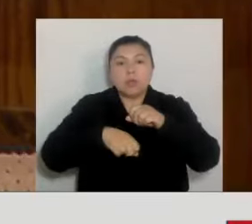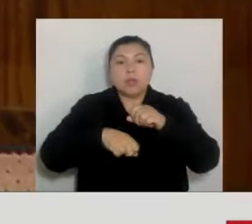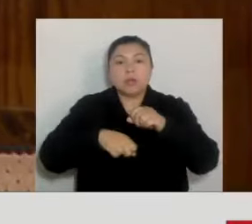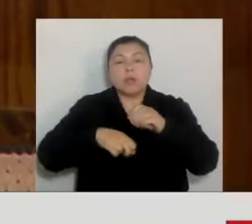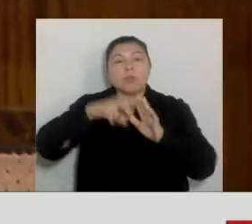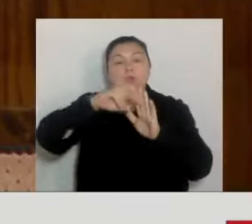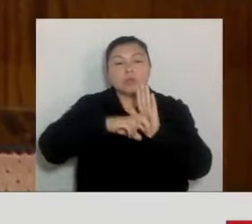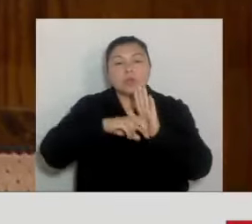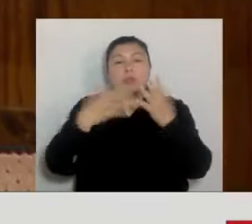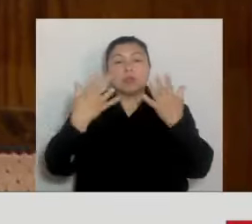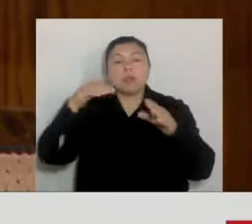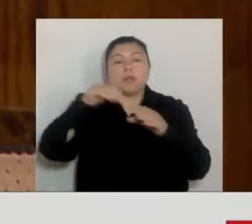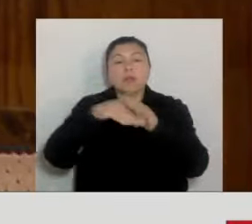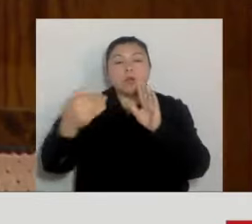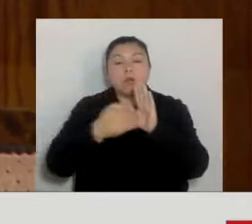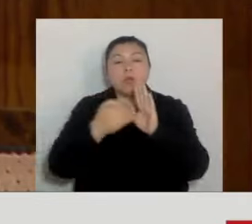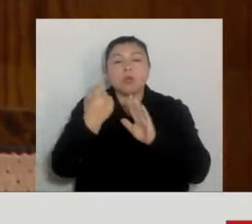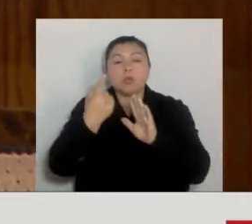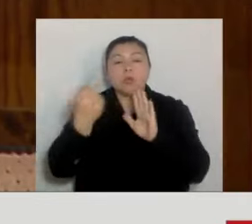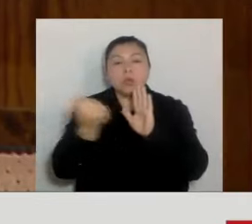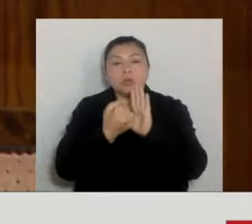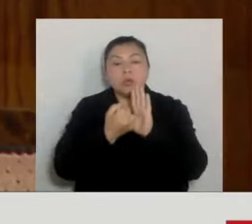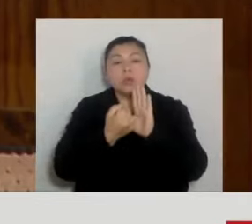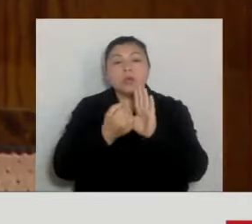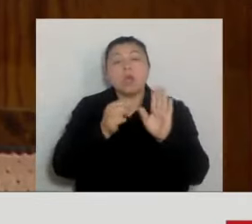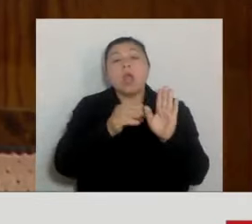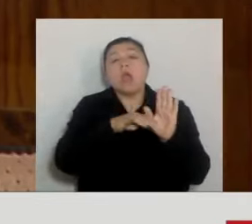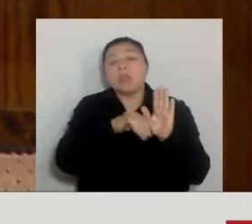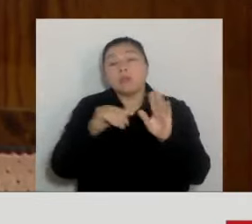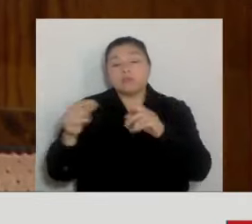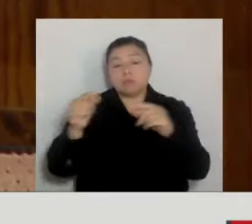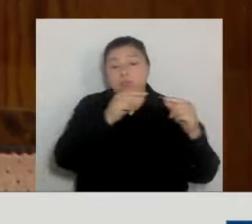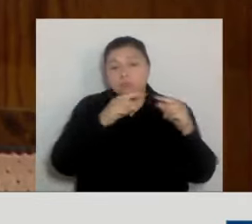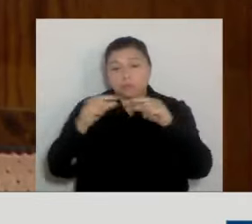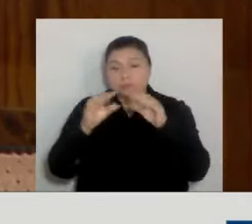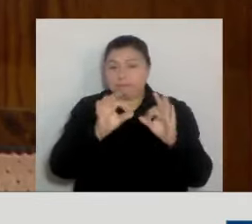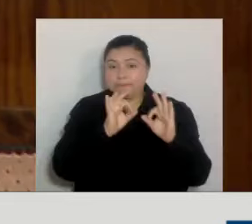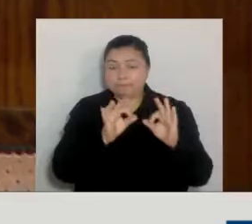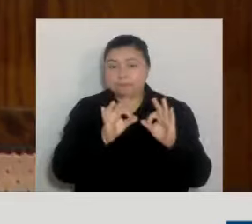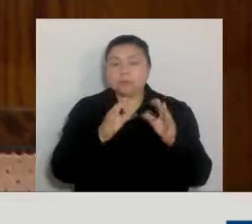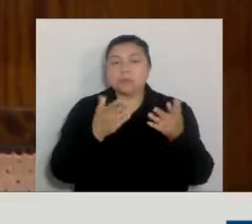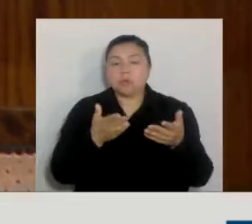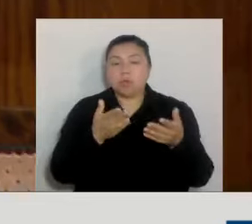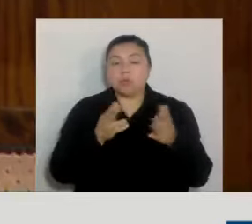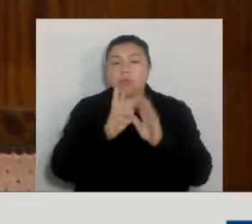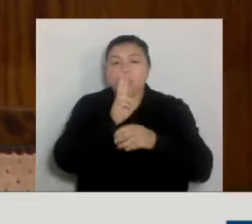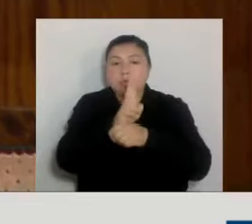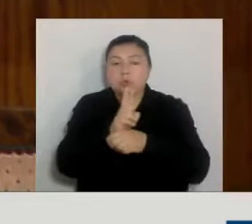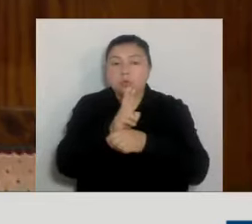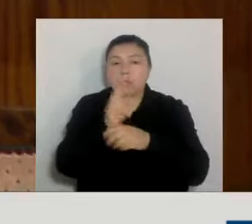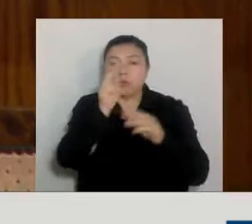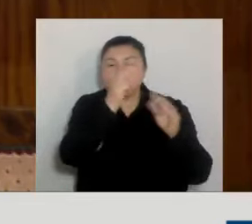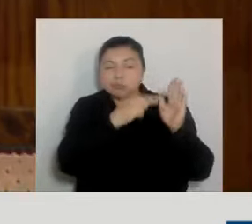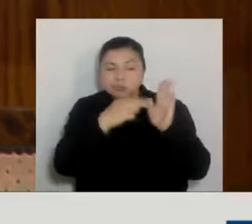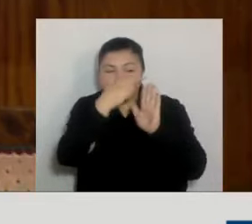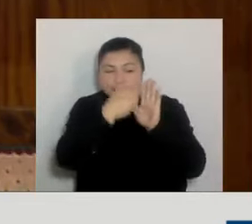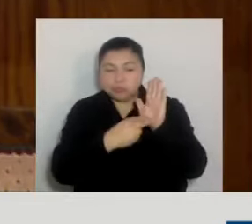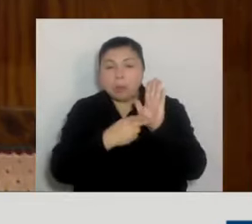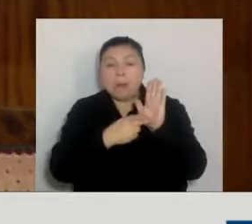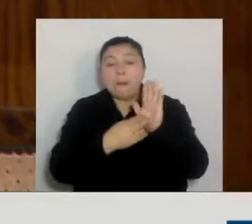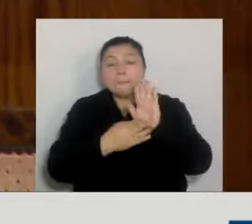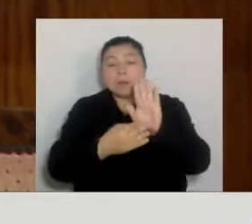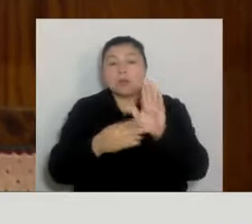a favor y uno en contra posteriormente durante la discusión en particular y como resultado de Las observaciones presentadas En la comisión